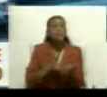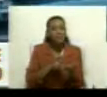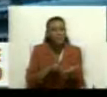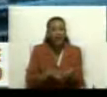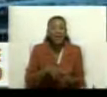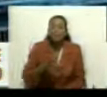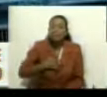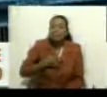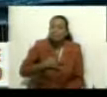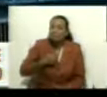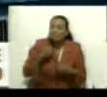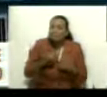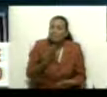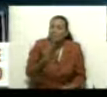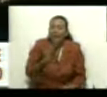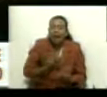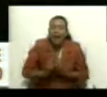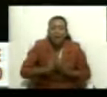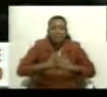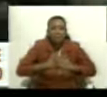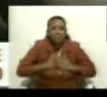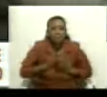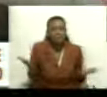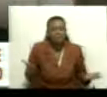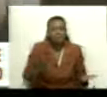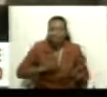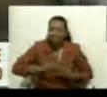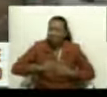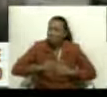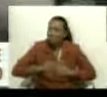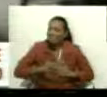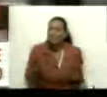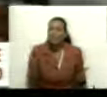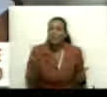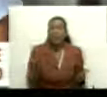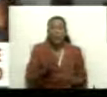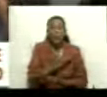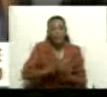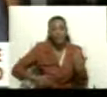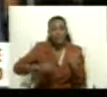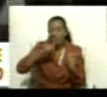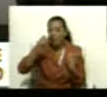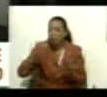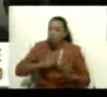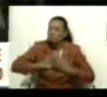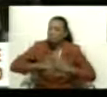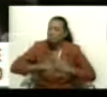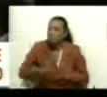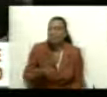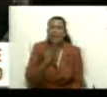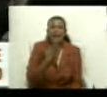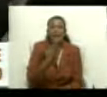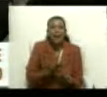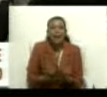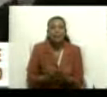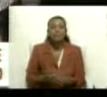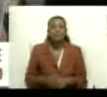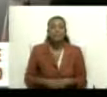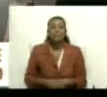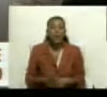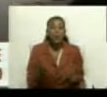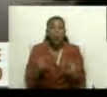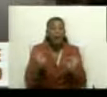nos sentimos agradecidos inmensamente con nuestro presidente Nicolás Maduro y